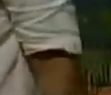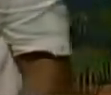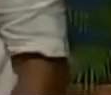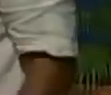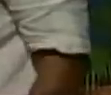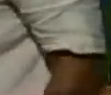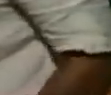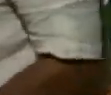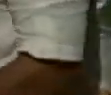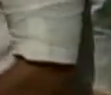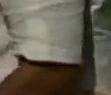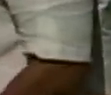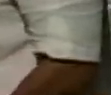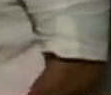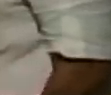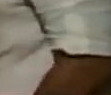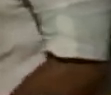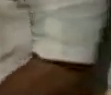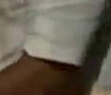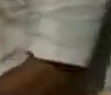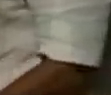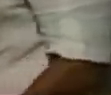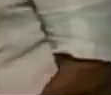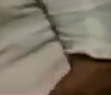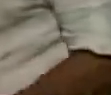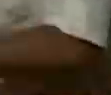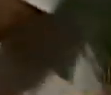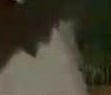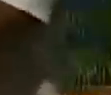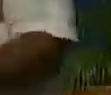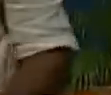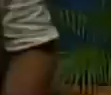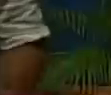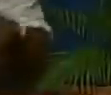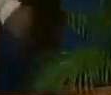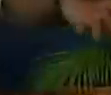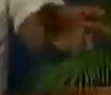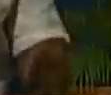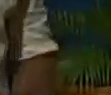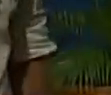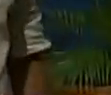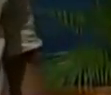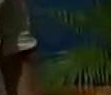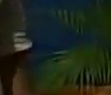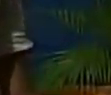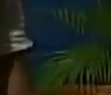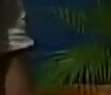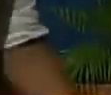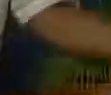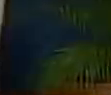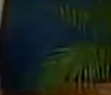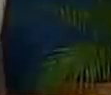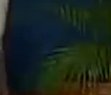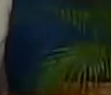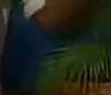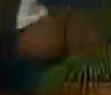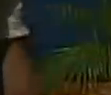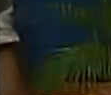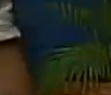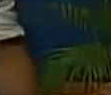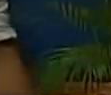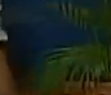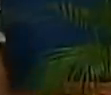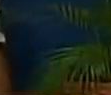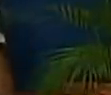Ellos nos van a decir a nosotros, privaticen la salud, para que tienen ustedes que tener más médicos en los campos, que la gente vaya a las